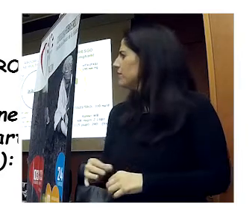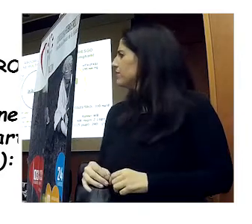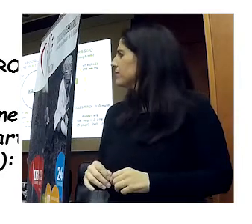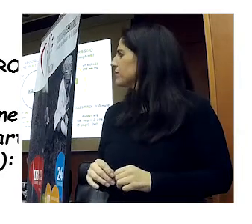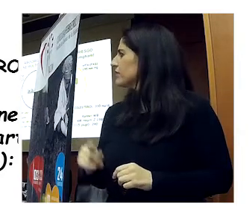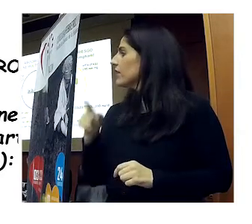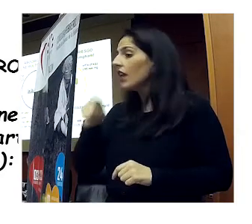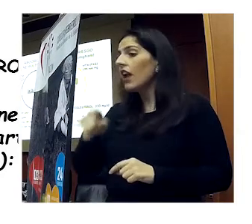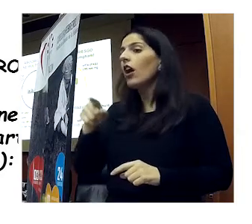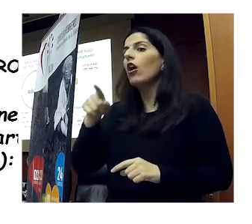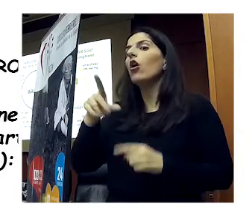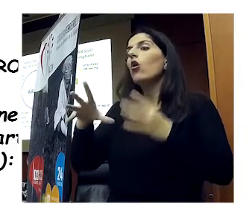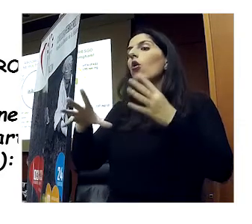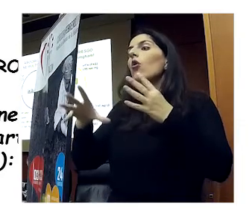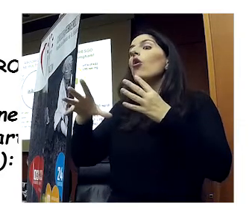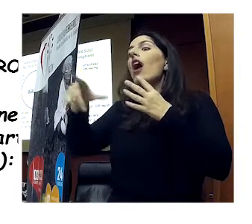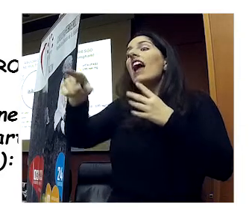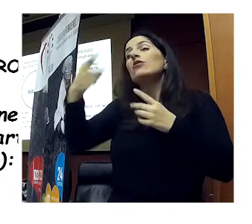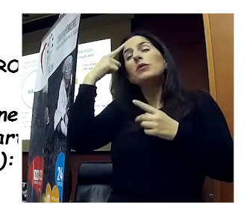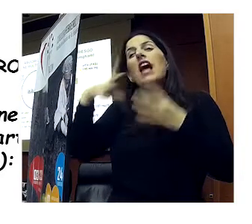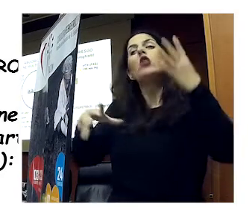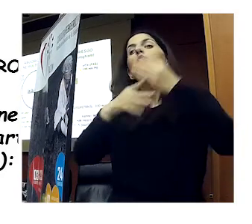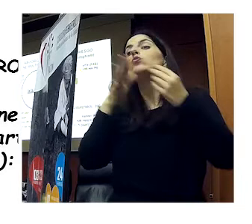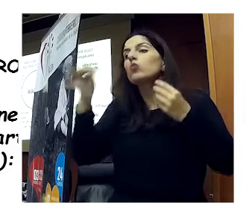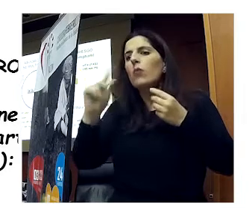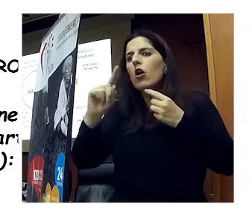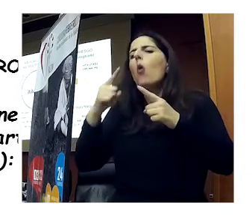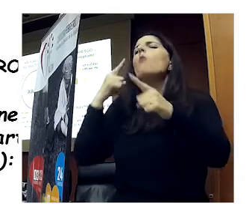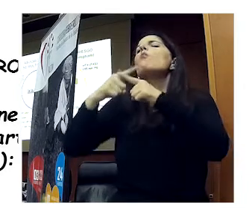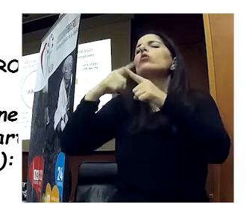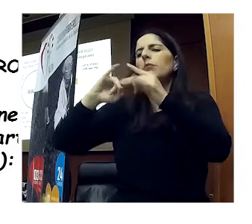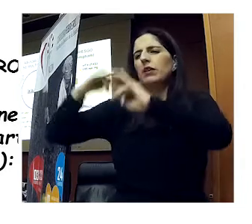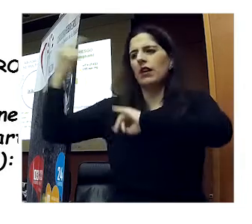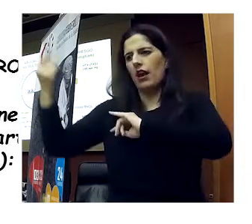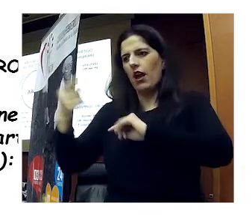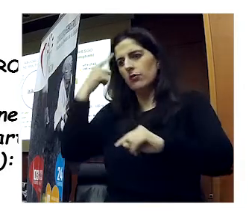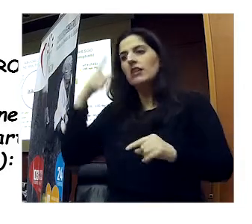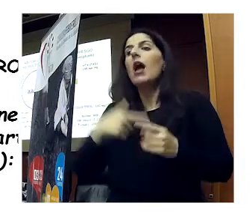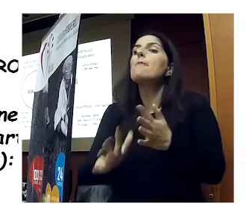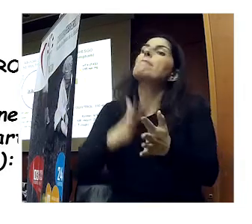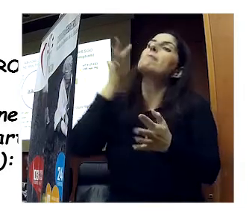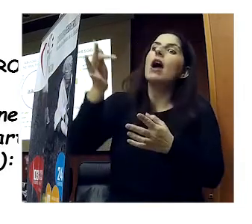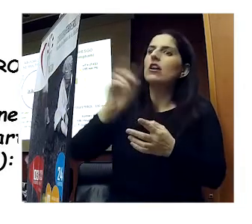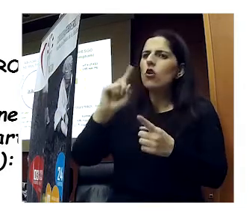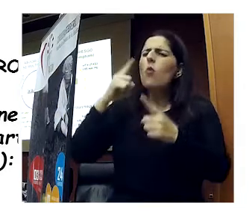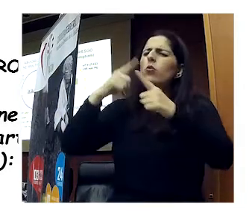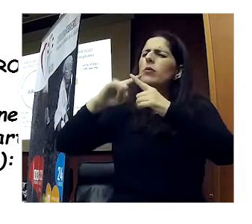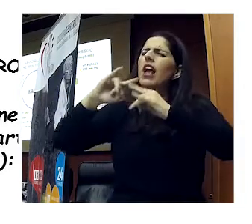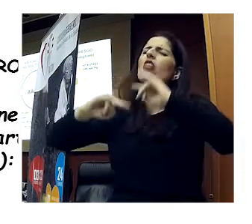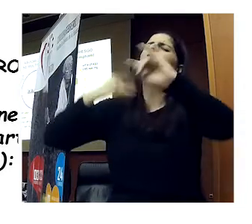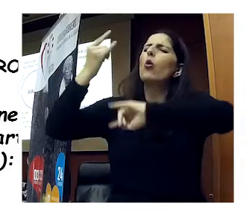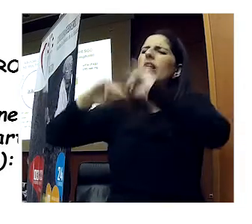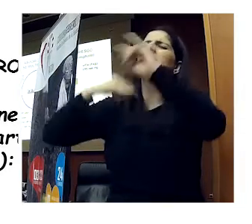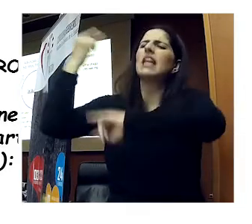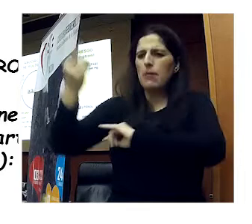el efecto no es sumatorio, sino multiplicativo. Nosotros esto se lo explicamos muchas veces a los pacientes, porque si un paciente tiene un aumento de peso